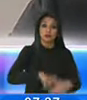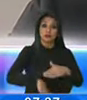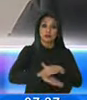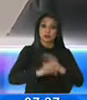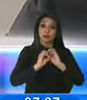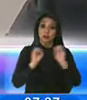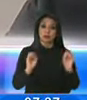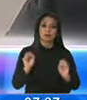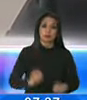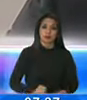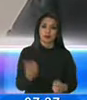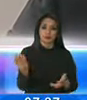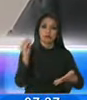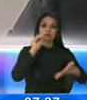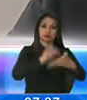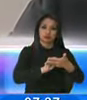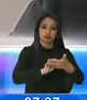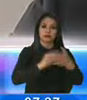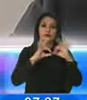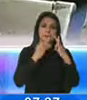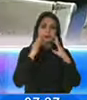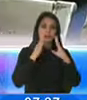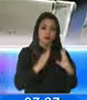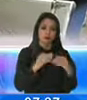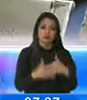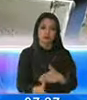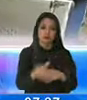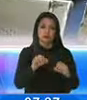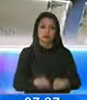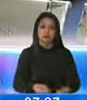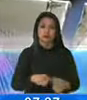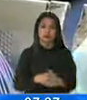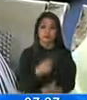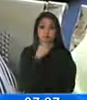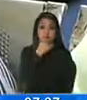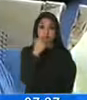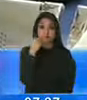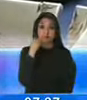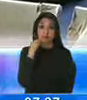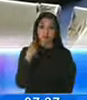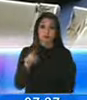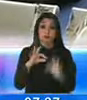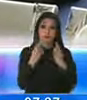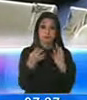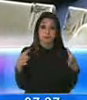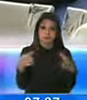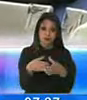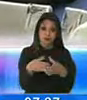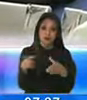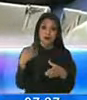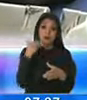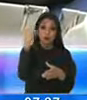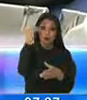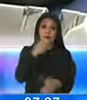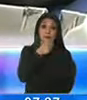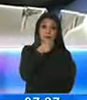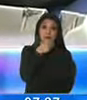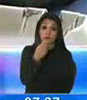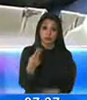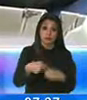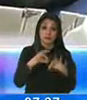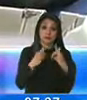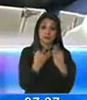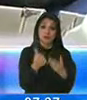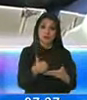básico establecido para el año en curso. Me parece interesante porque si son parte de la familia, del núcleo familiar, ayuda de